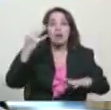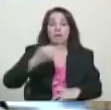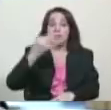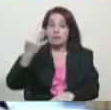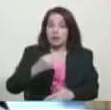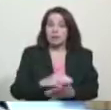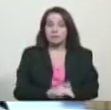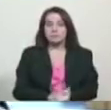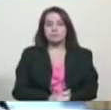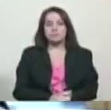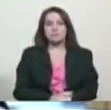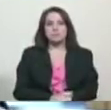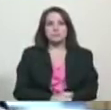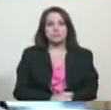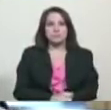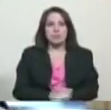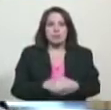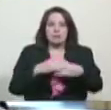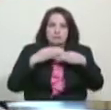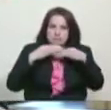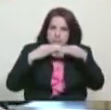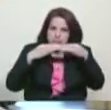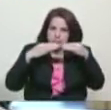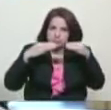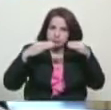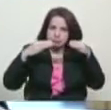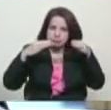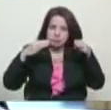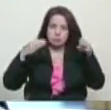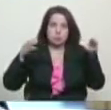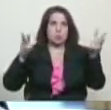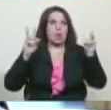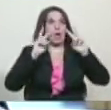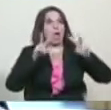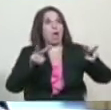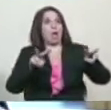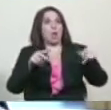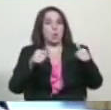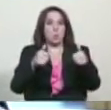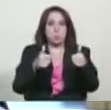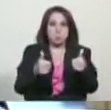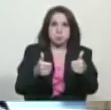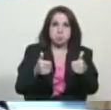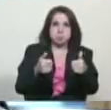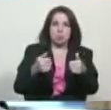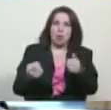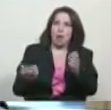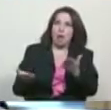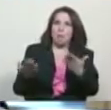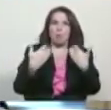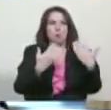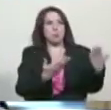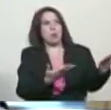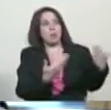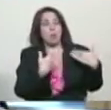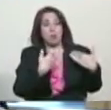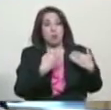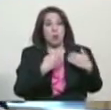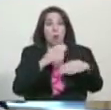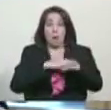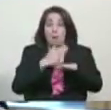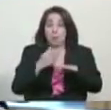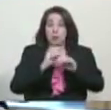camino. Va abriendo un halo de luz muy importante en el mundo. Que el mundo sepa la verdad de